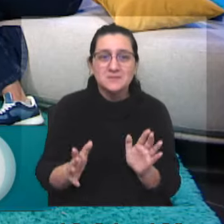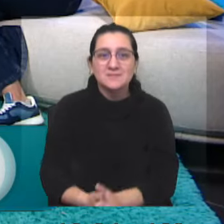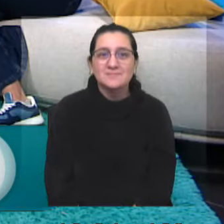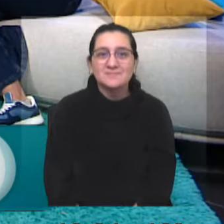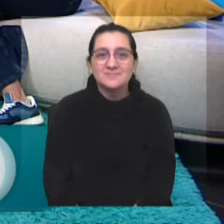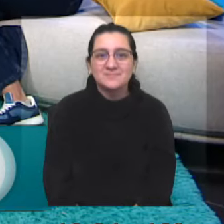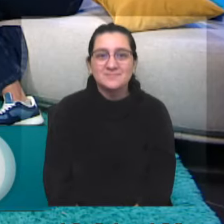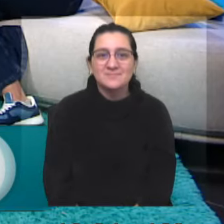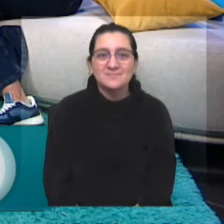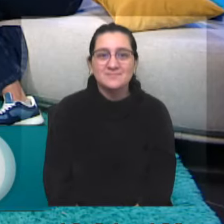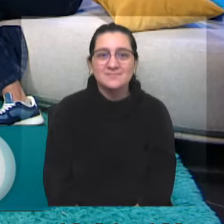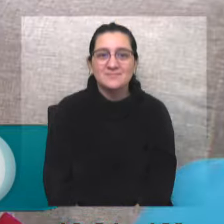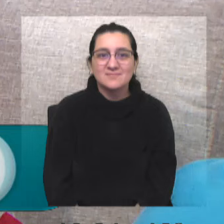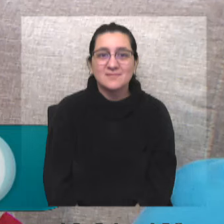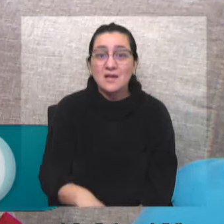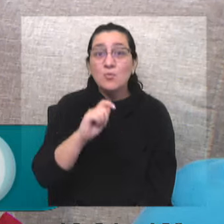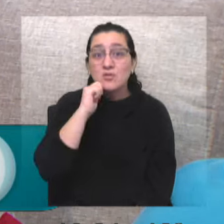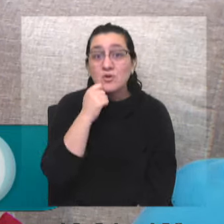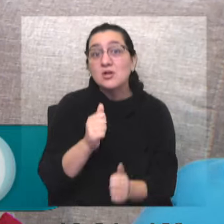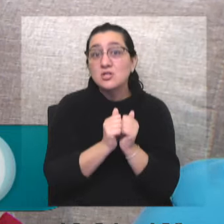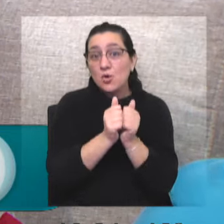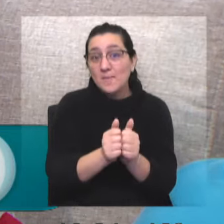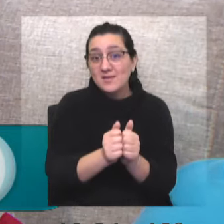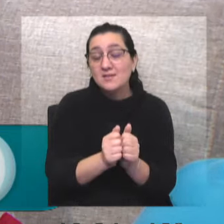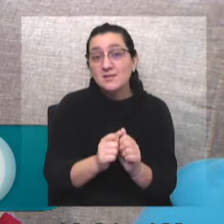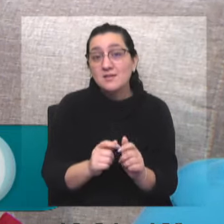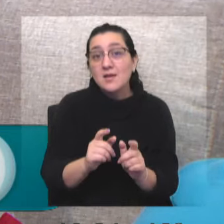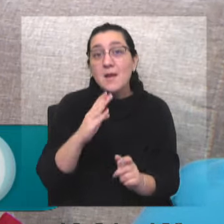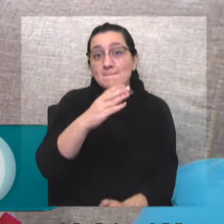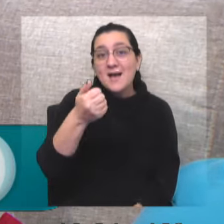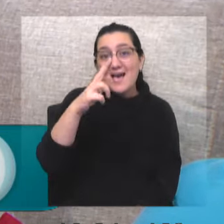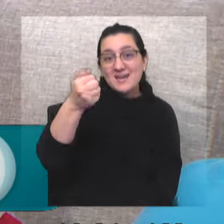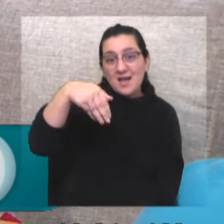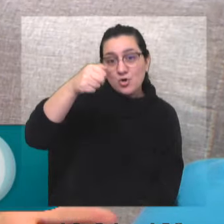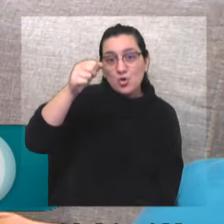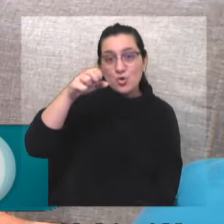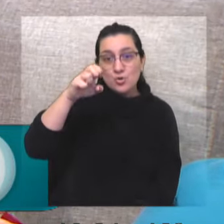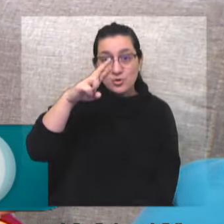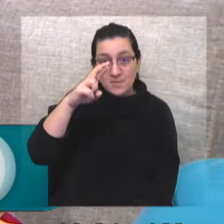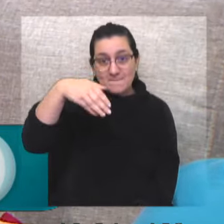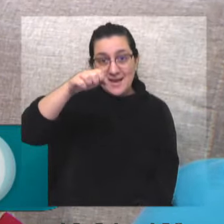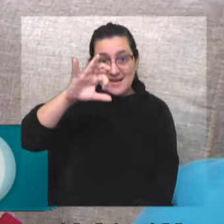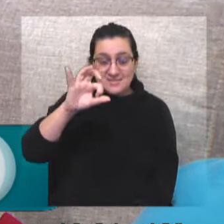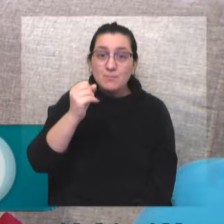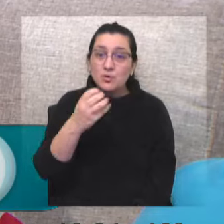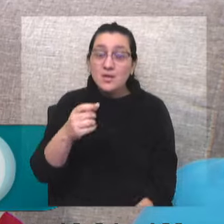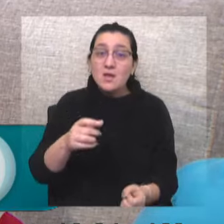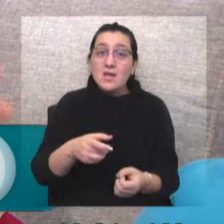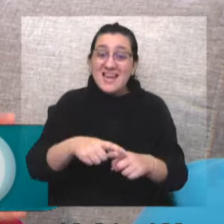más linda! Sí, y divino que nos están acompañando en Paranormales, que hace una apuesta gigante, porque el movie es gigante. Sí. Es una